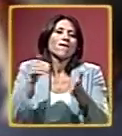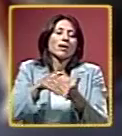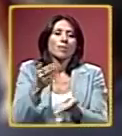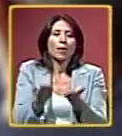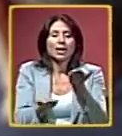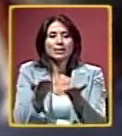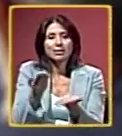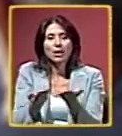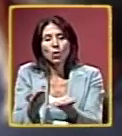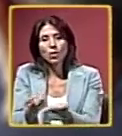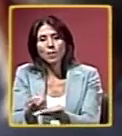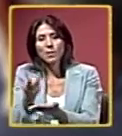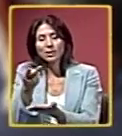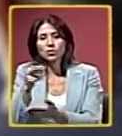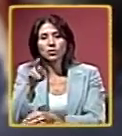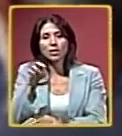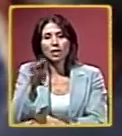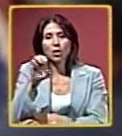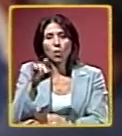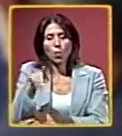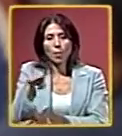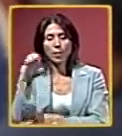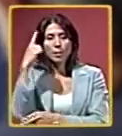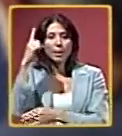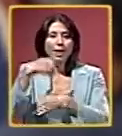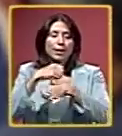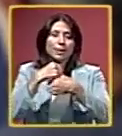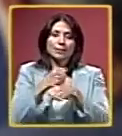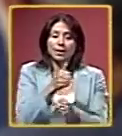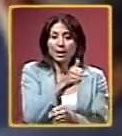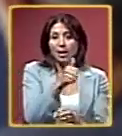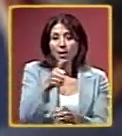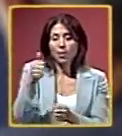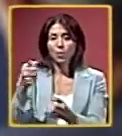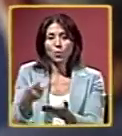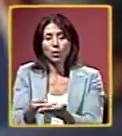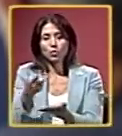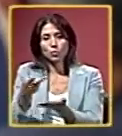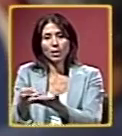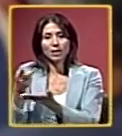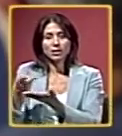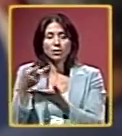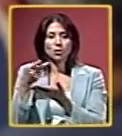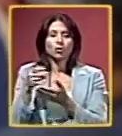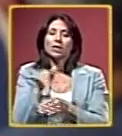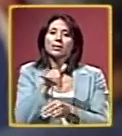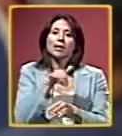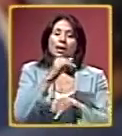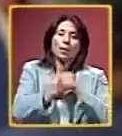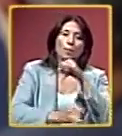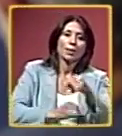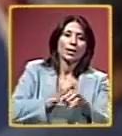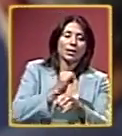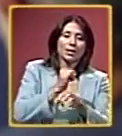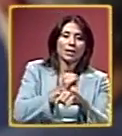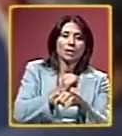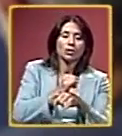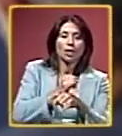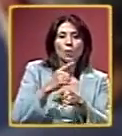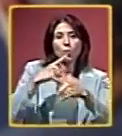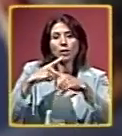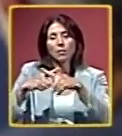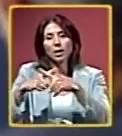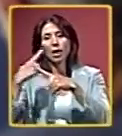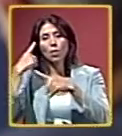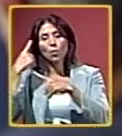de Recope para hacer que cada uno de los precios sea el precio internacional multiplicado por el margen que